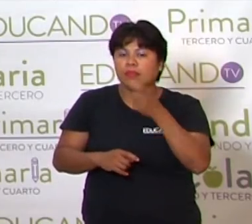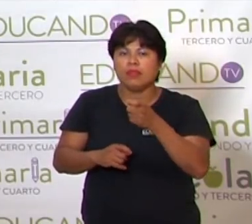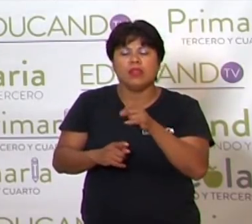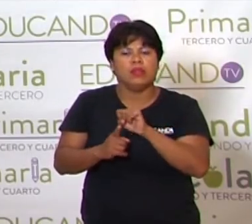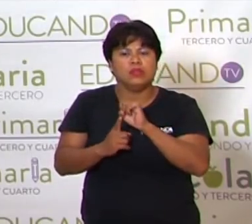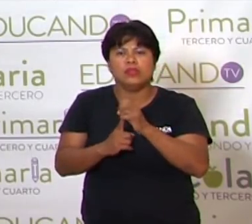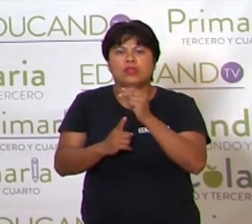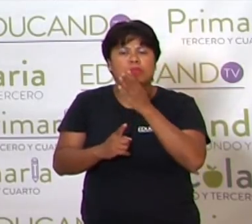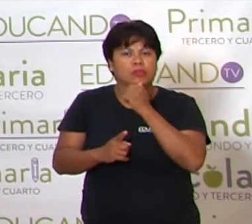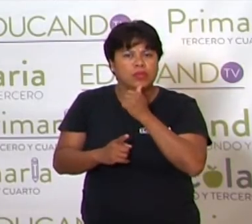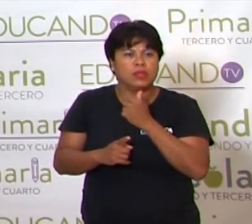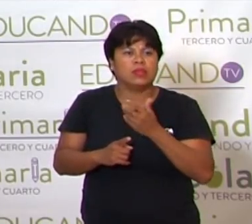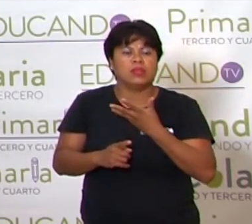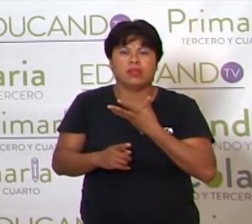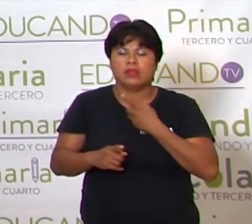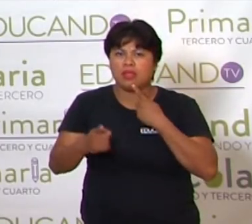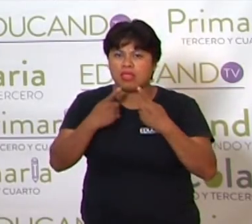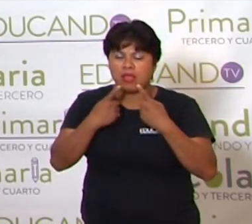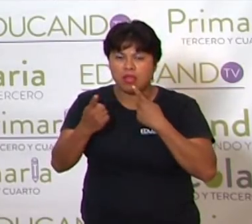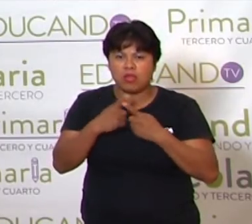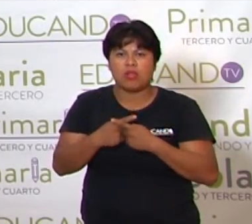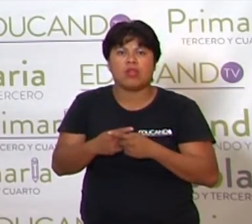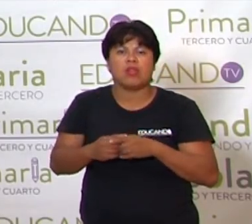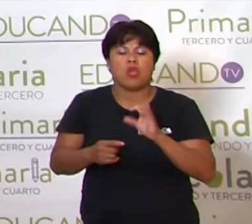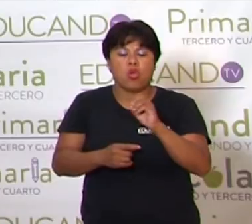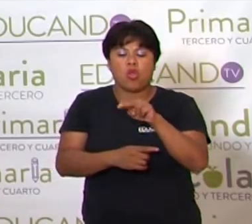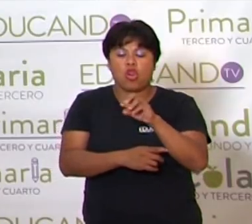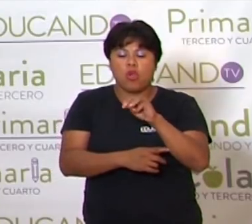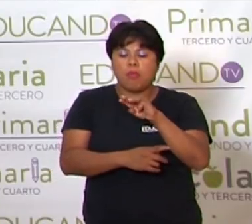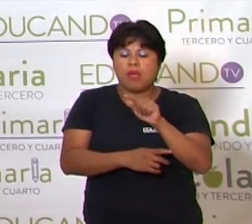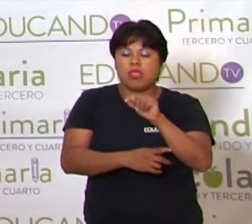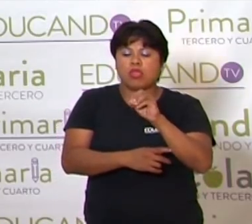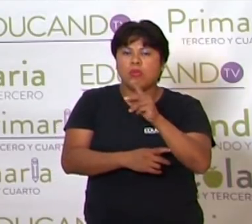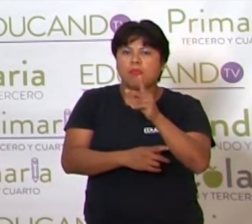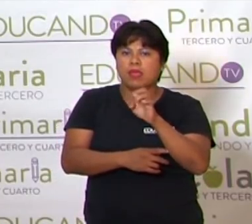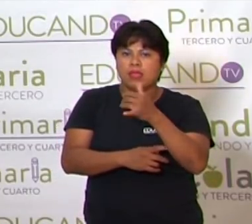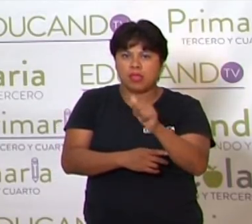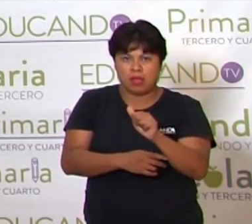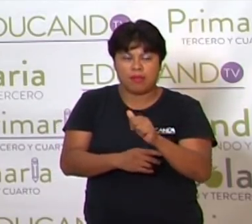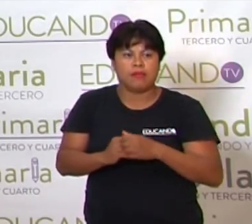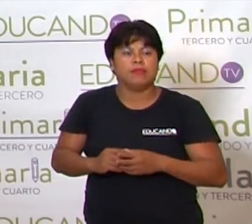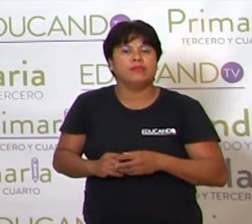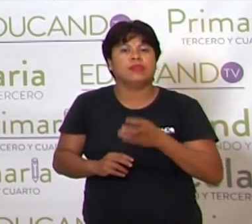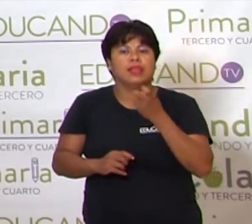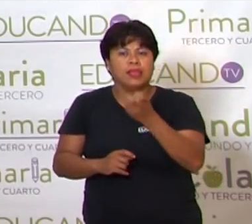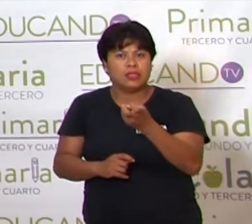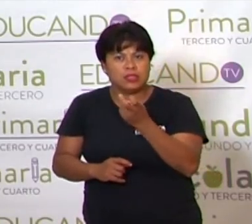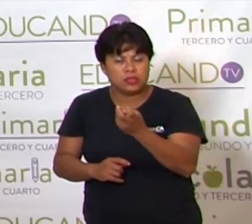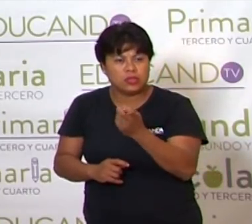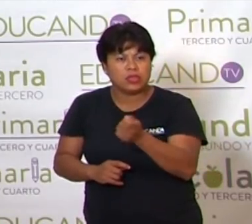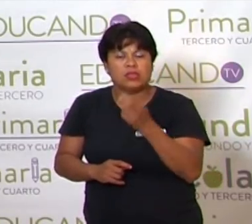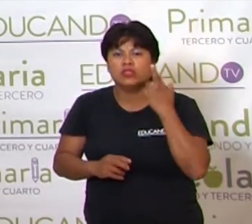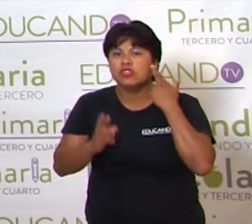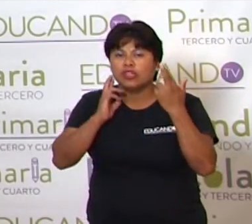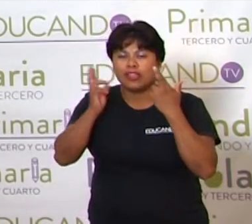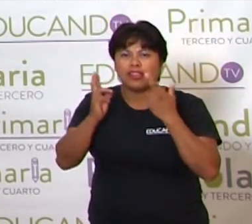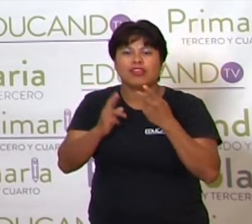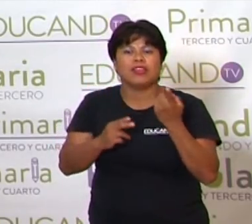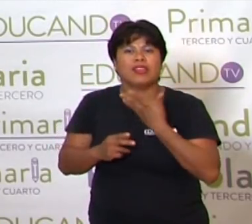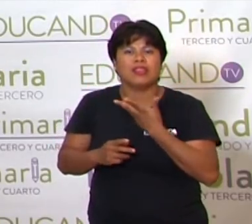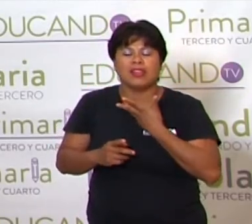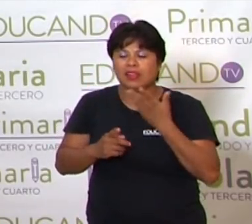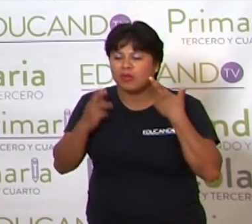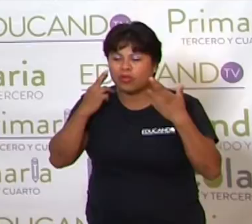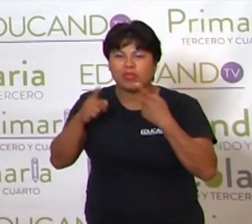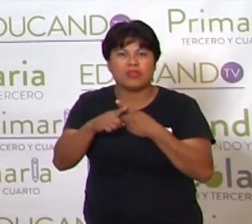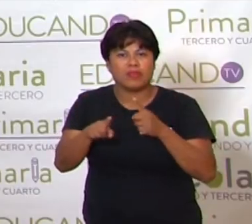no puede ir en un diálogo, la onomatopeya, que son los sonidos que producen los